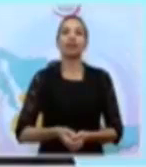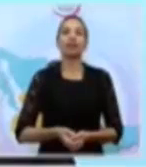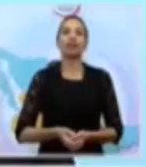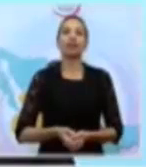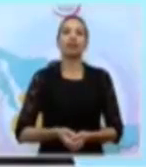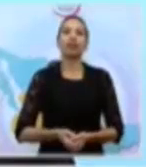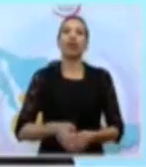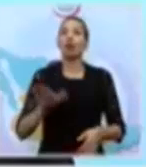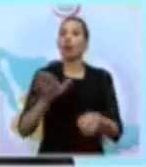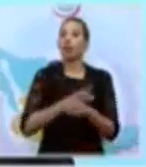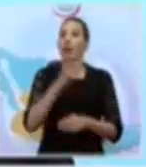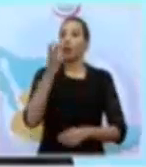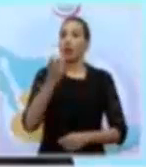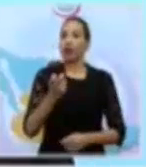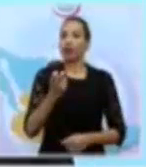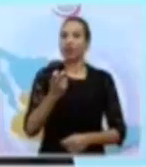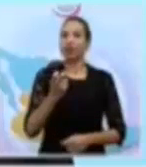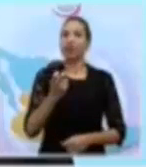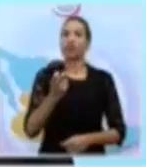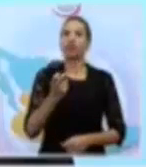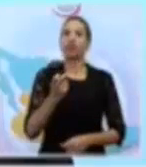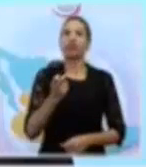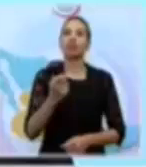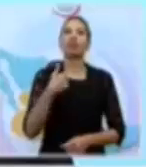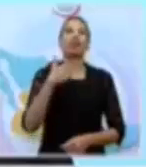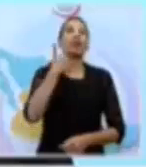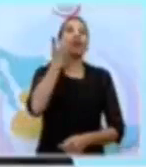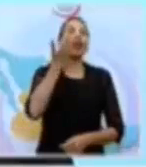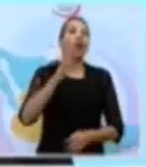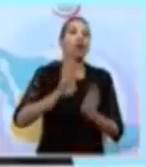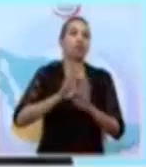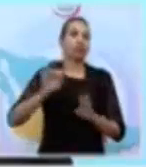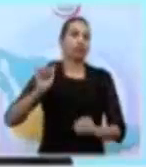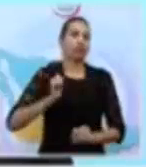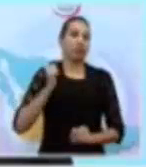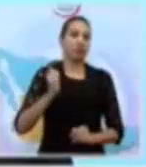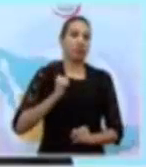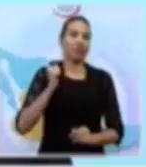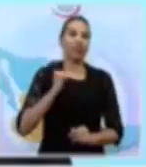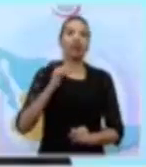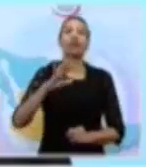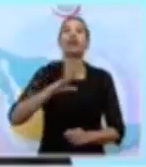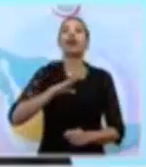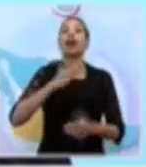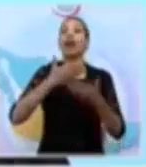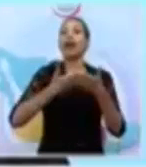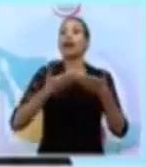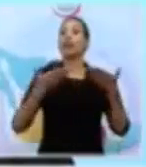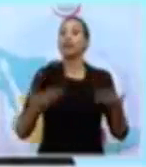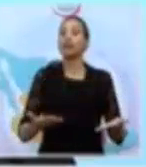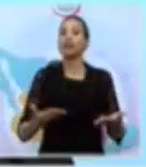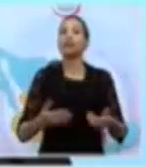En este sentido, quería aprovechar también a mencionar que estamos